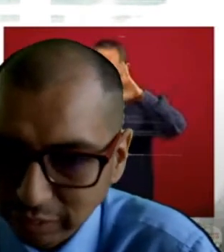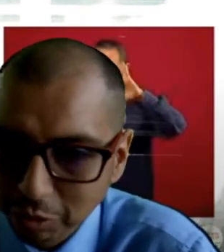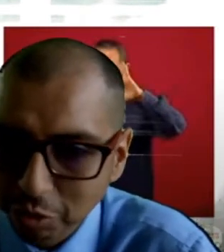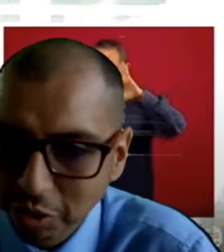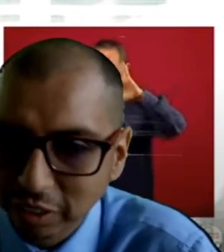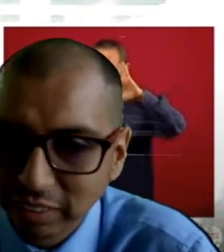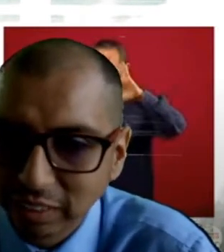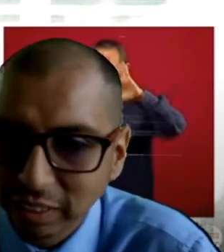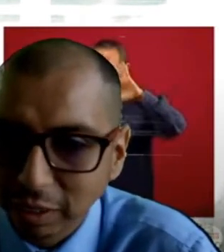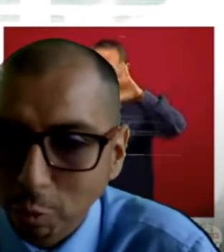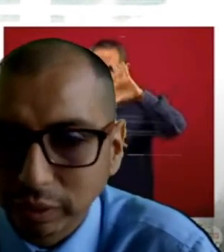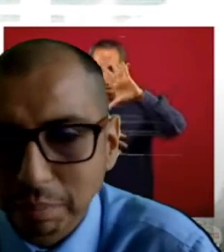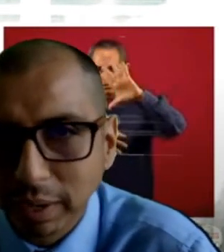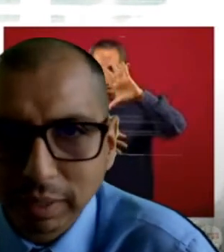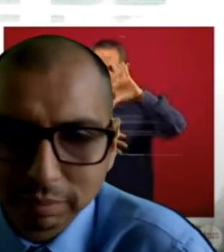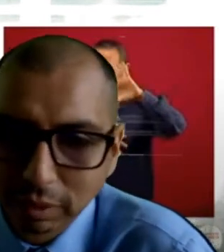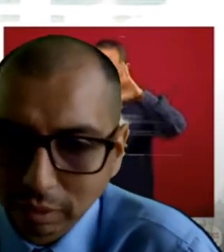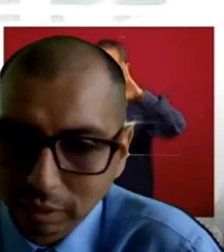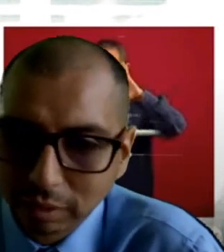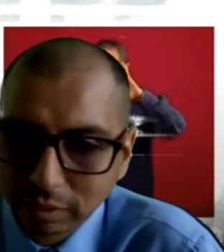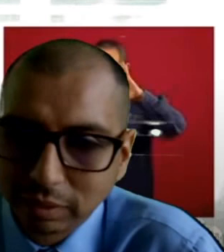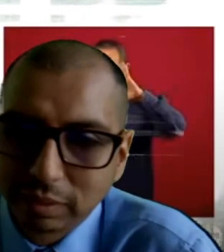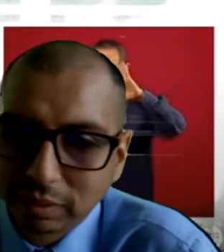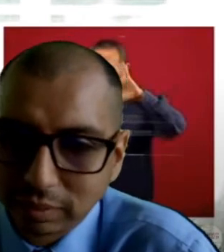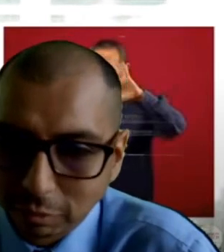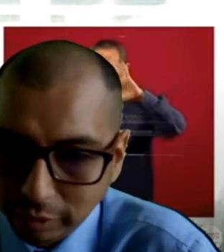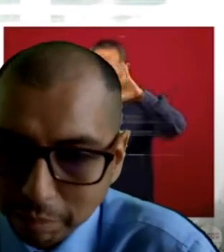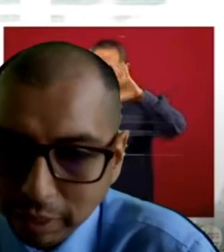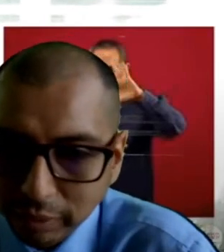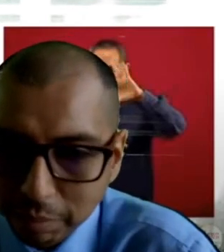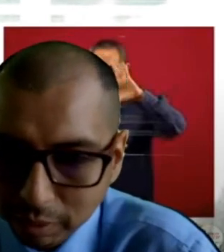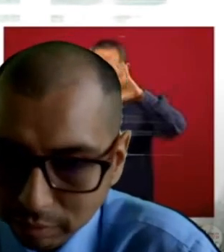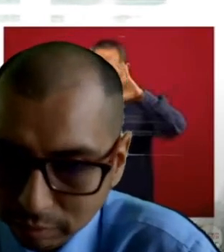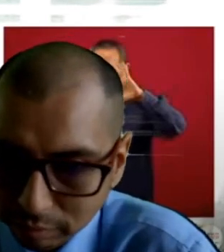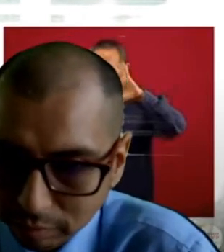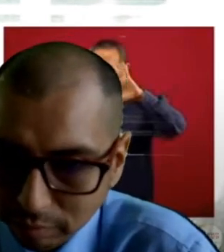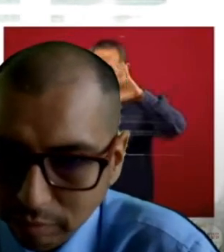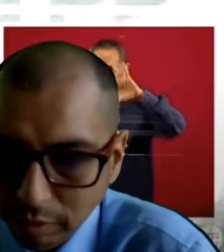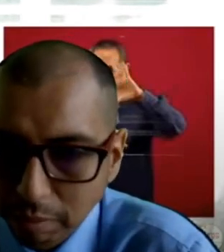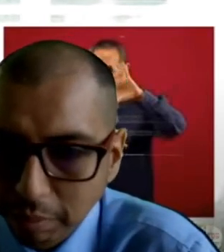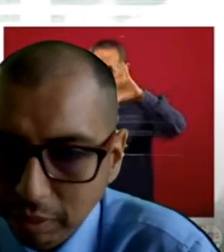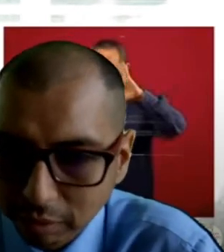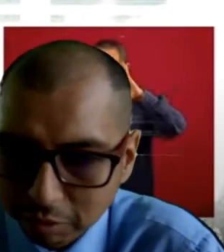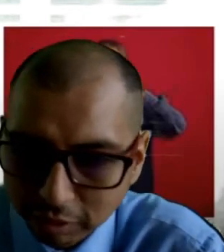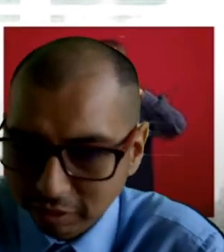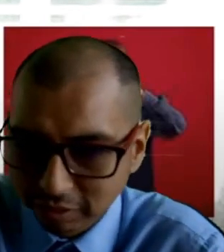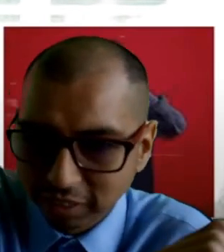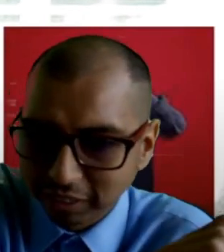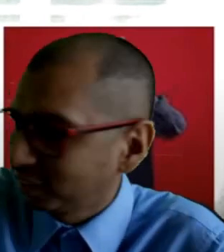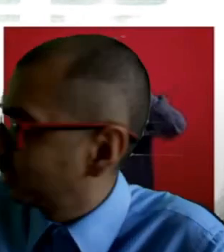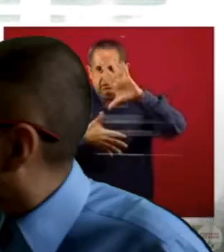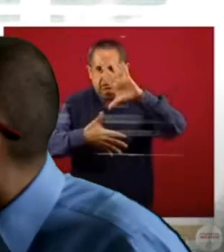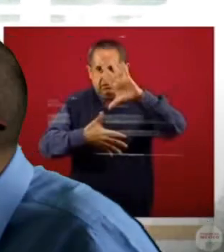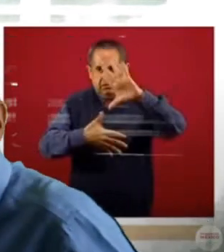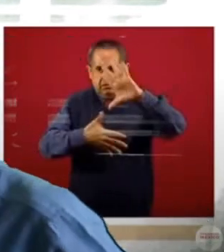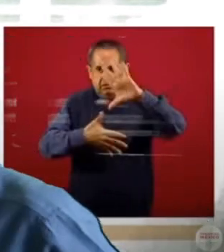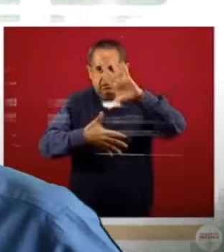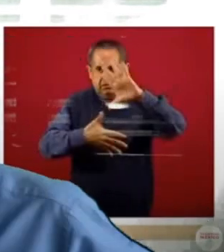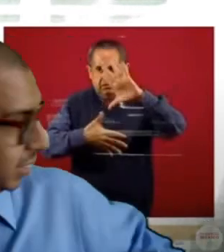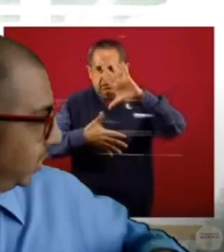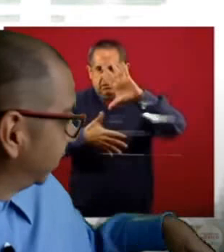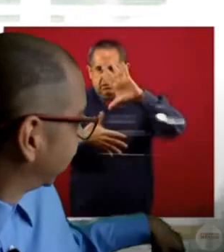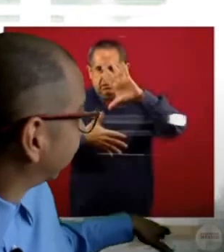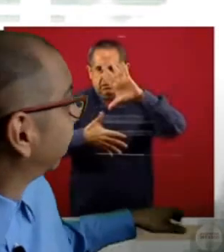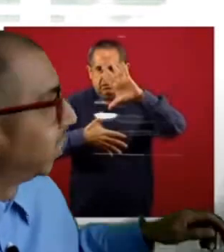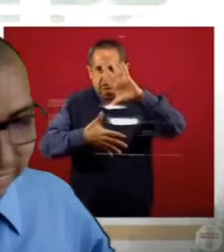en eeuu ya ni se diga guatemala guatemala también iba bien y se corta